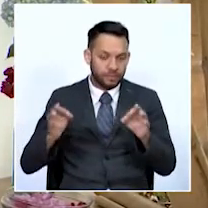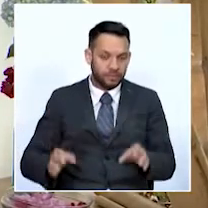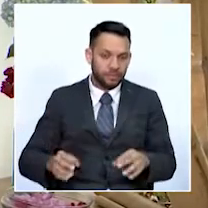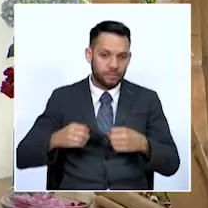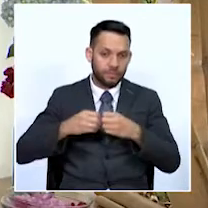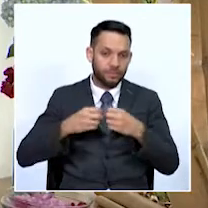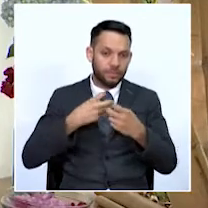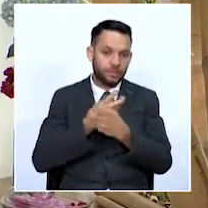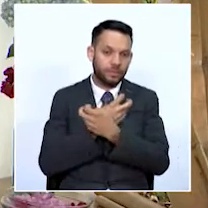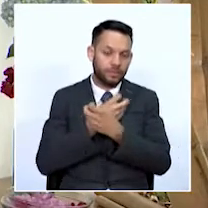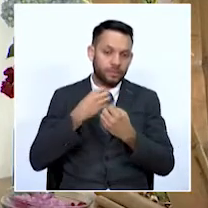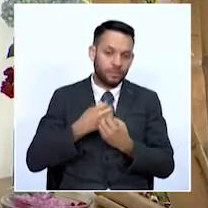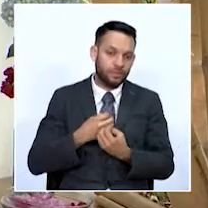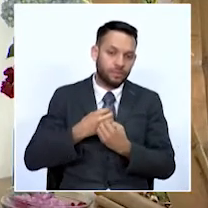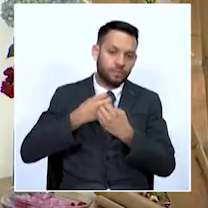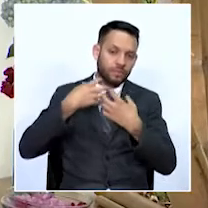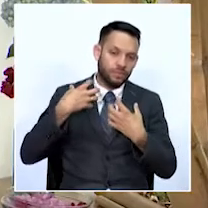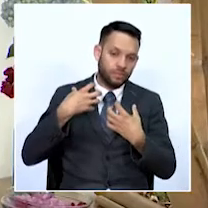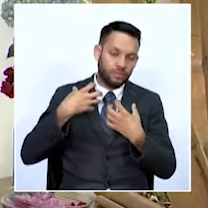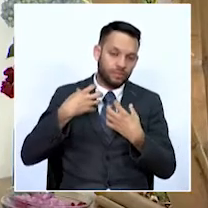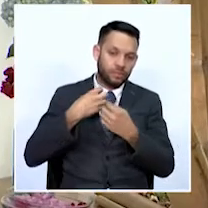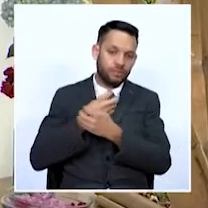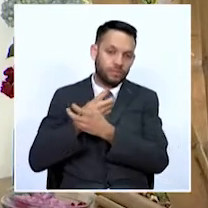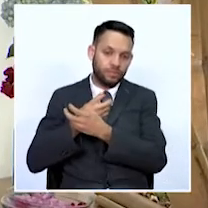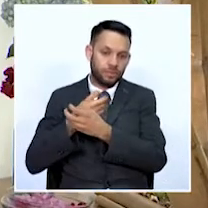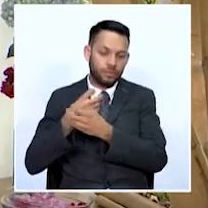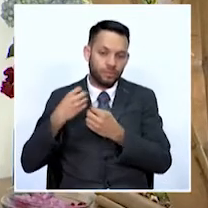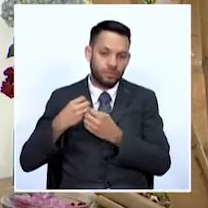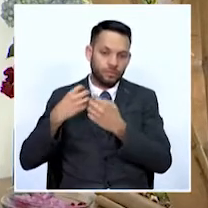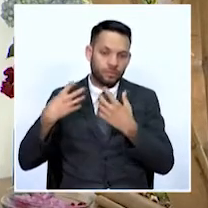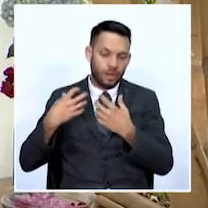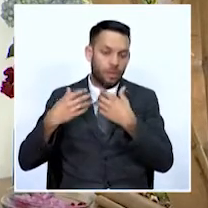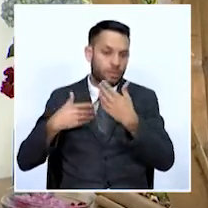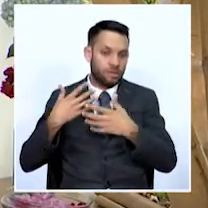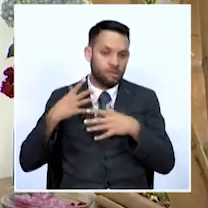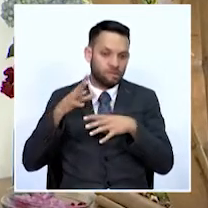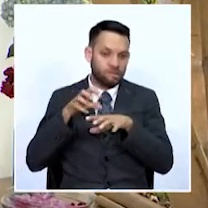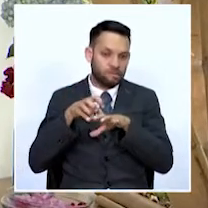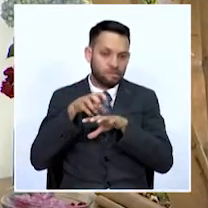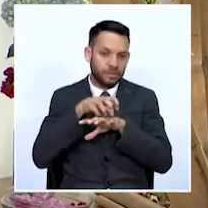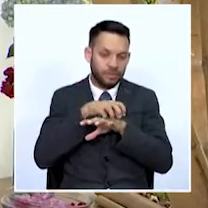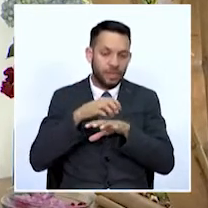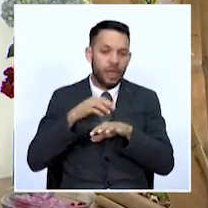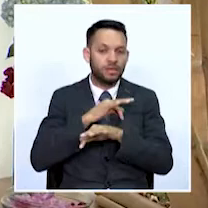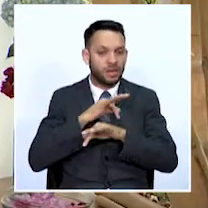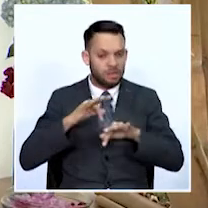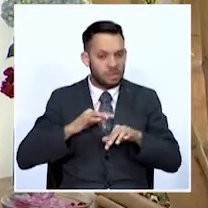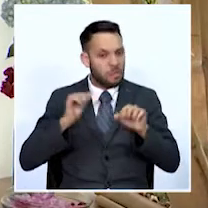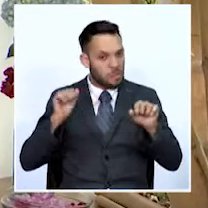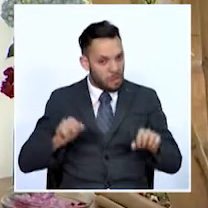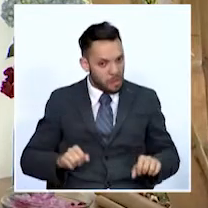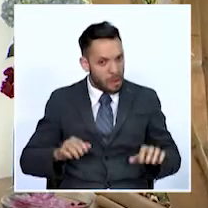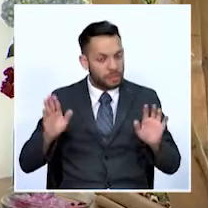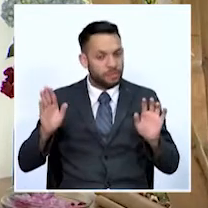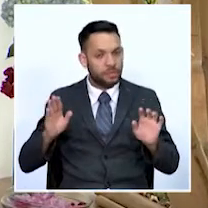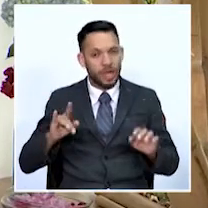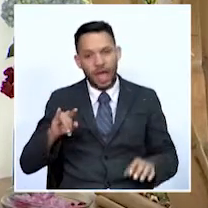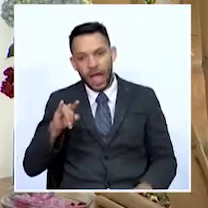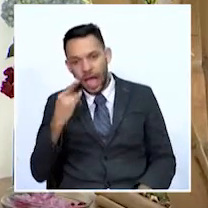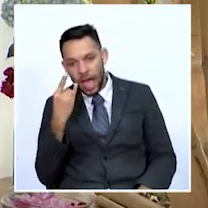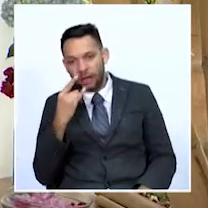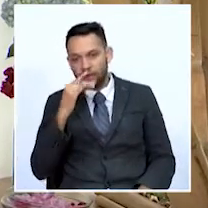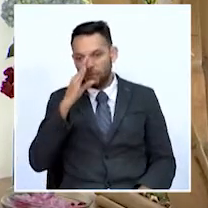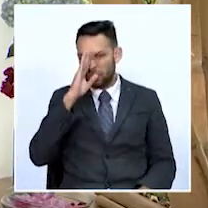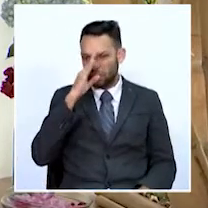artritis reumatoidea degenerativa que tiene muchísimo tratamiento. Cualquier inquietud en